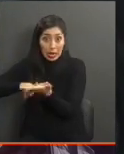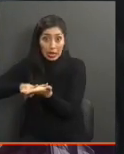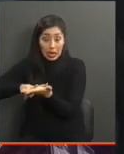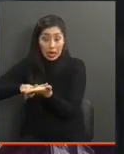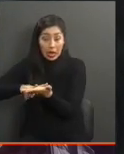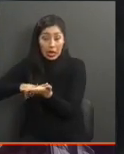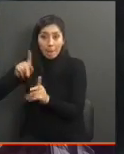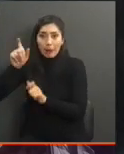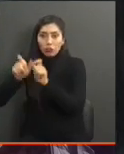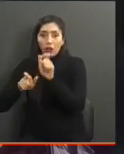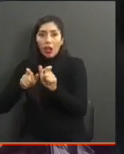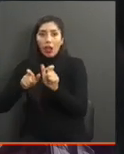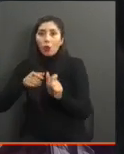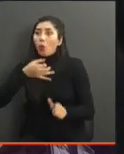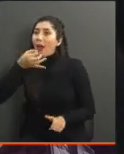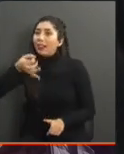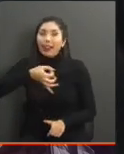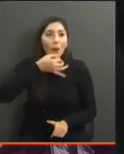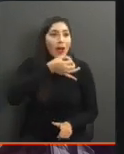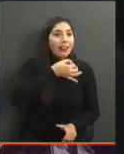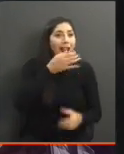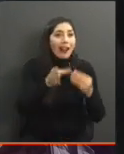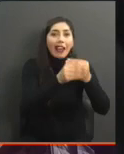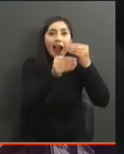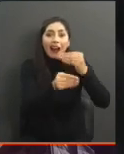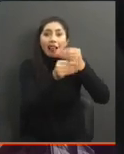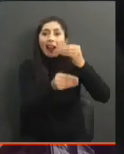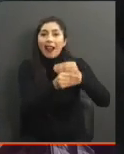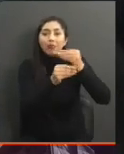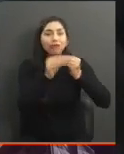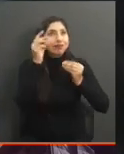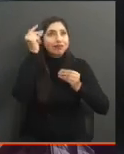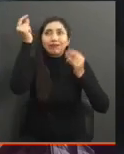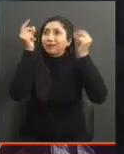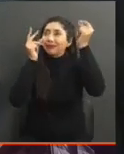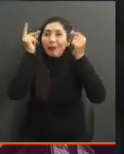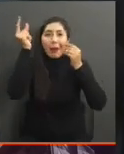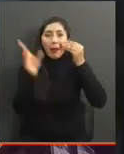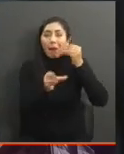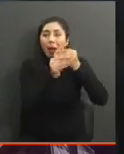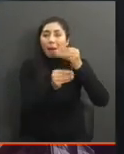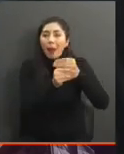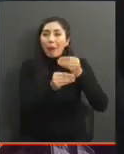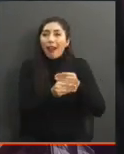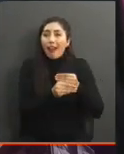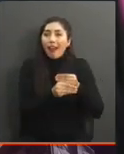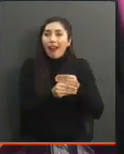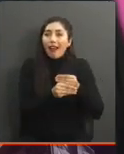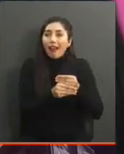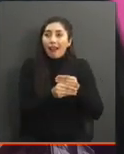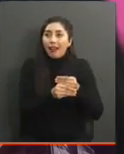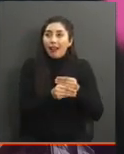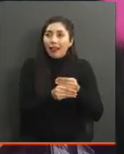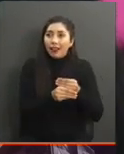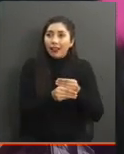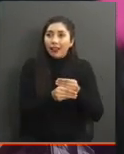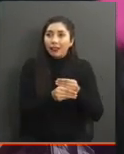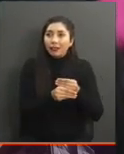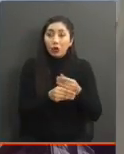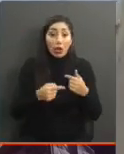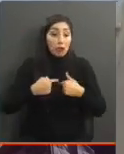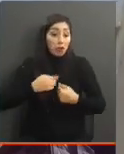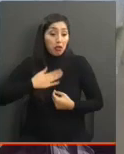agrega, ¿no es cierto?, fantasía, le agrega lo que uno